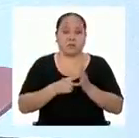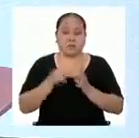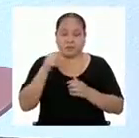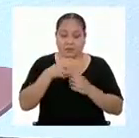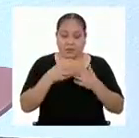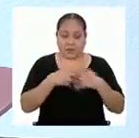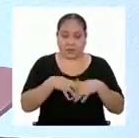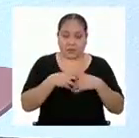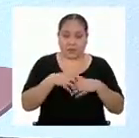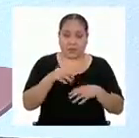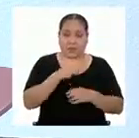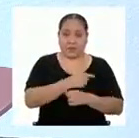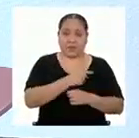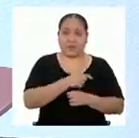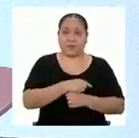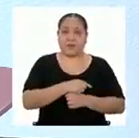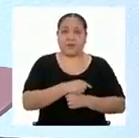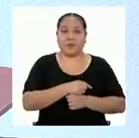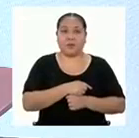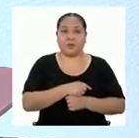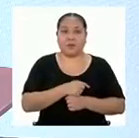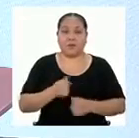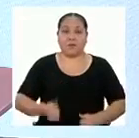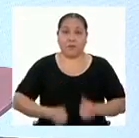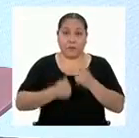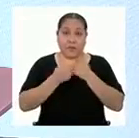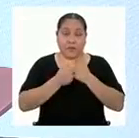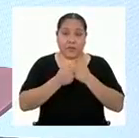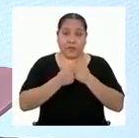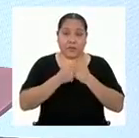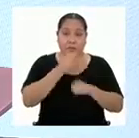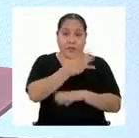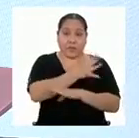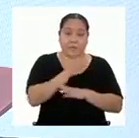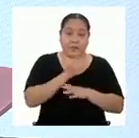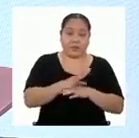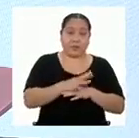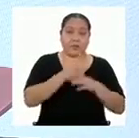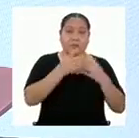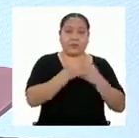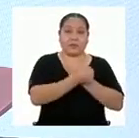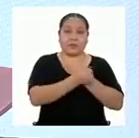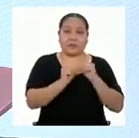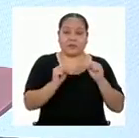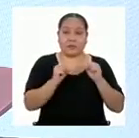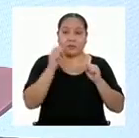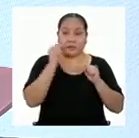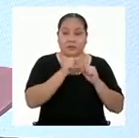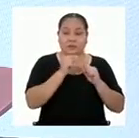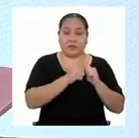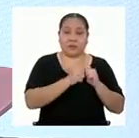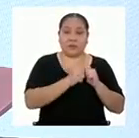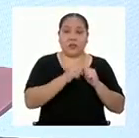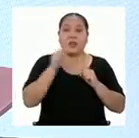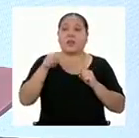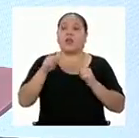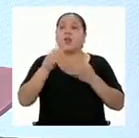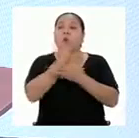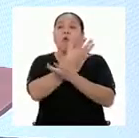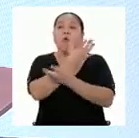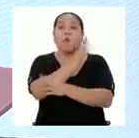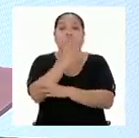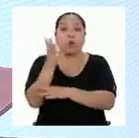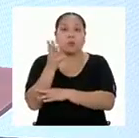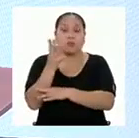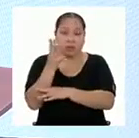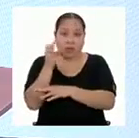World Wildlife, que significa vida silvestre del mundo, cuando un bosque se degrada, significa que aún existe, pero